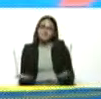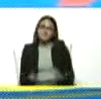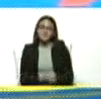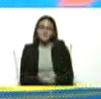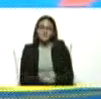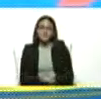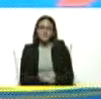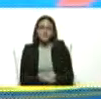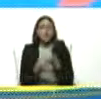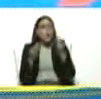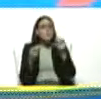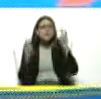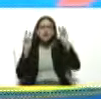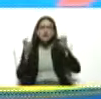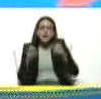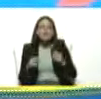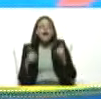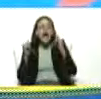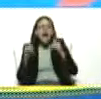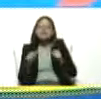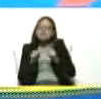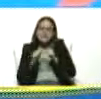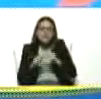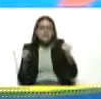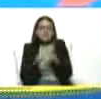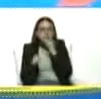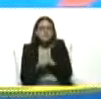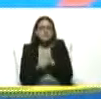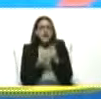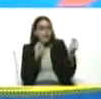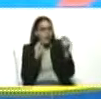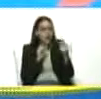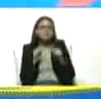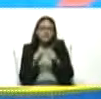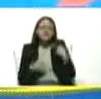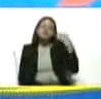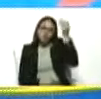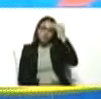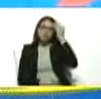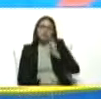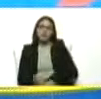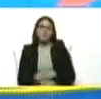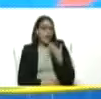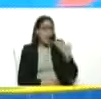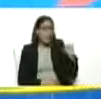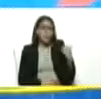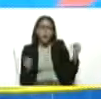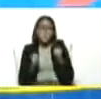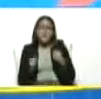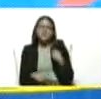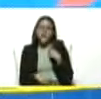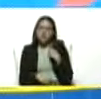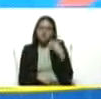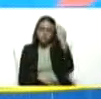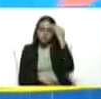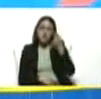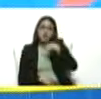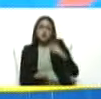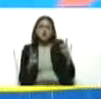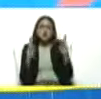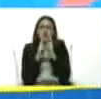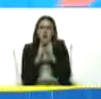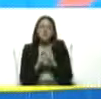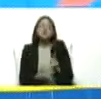Hay muchos temas que hay que trabajar. Y lo dije recientemente en Mérida, allá una reunión tan hermosa como esta, fue